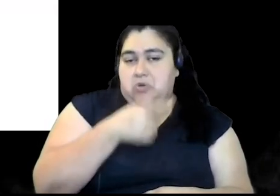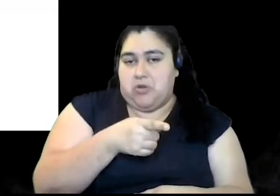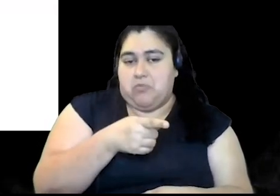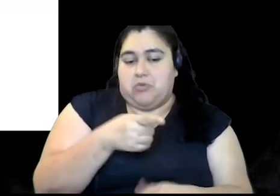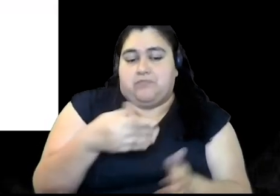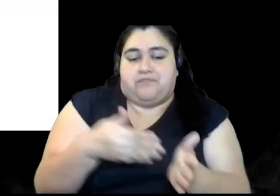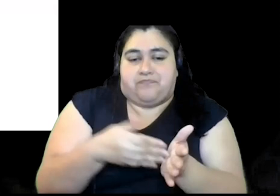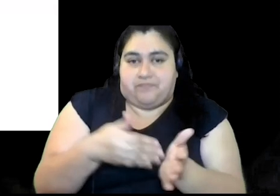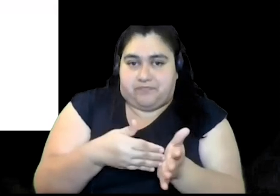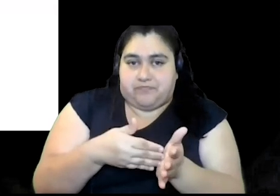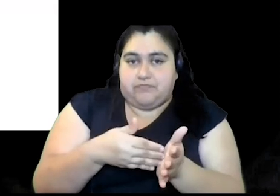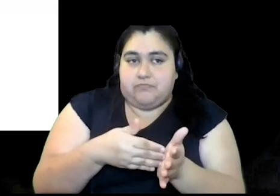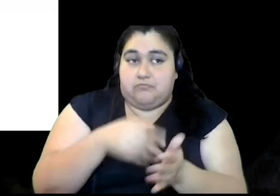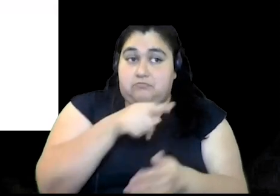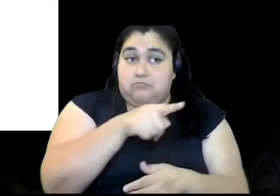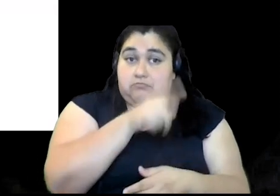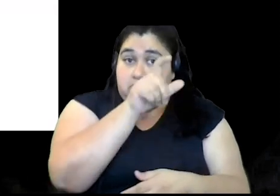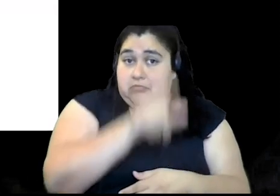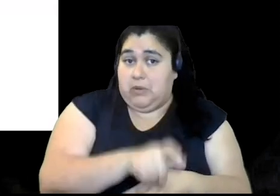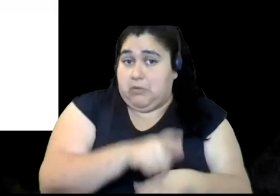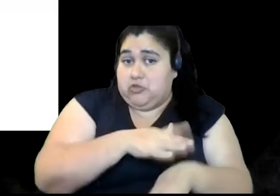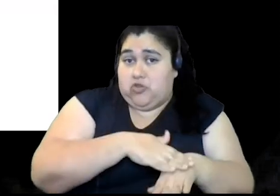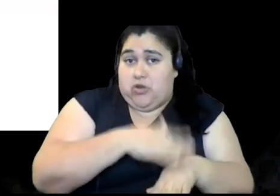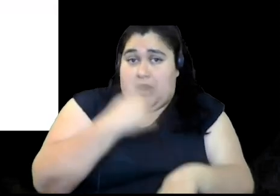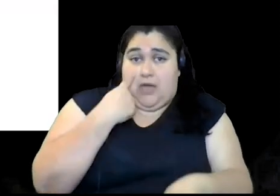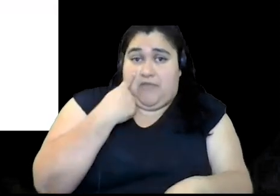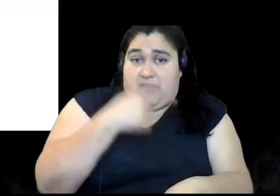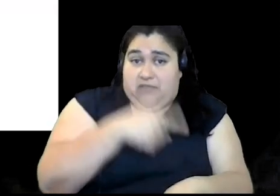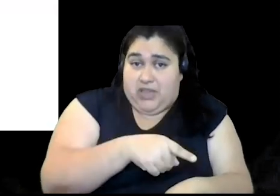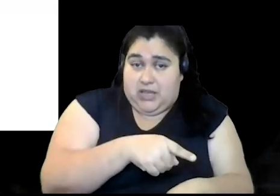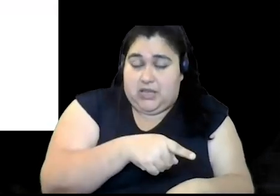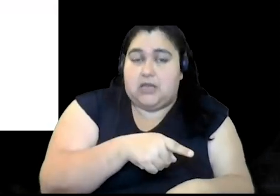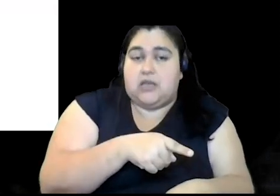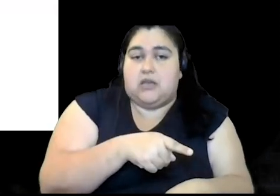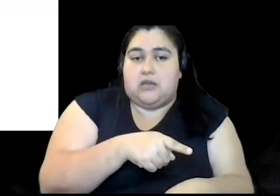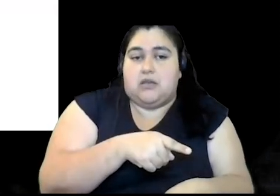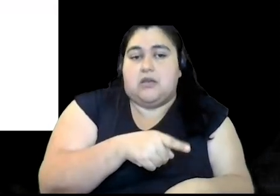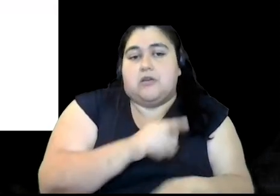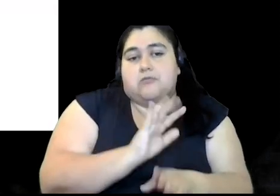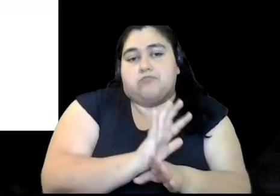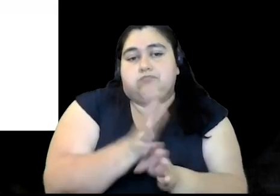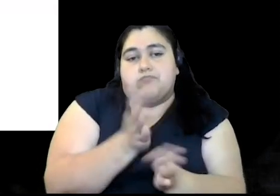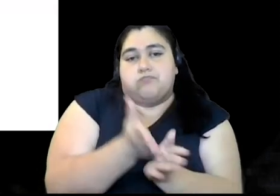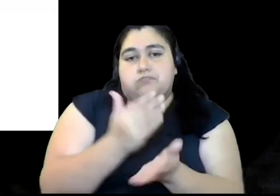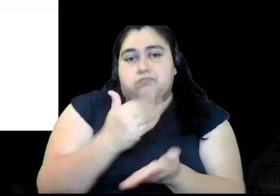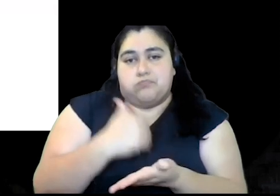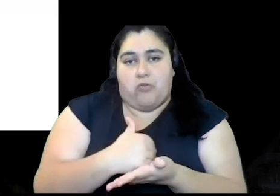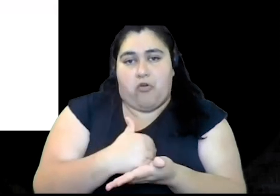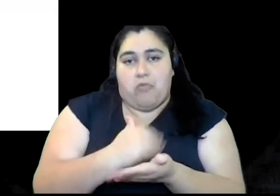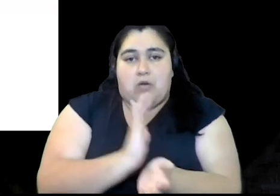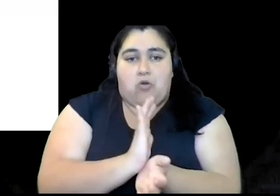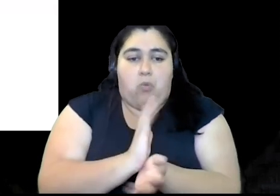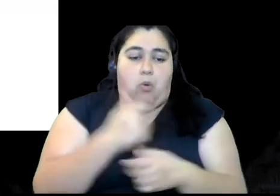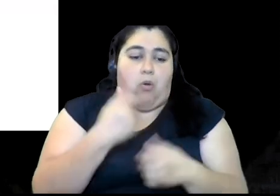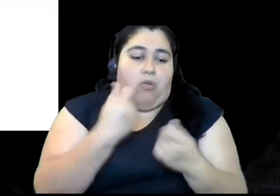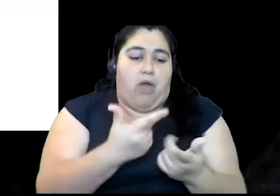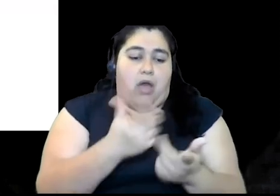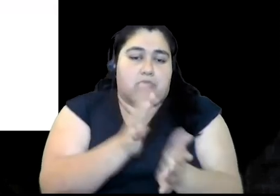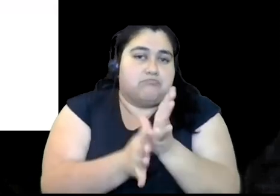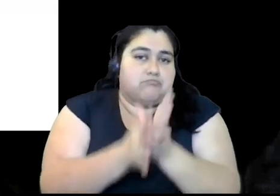la disponibilidad del cónyuge supérstite, sería una cesión a título gratuito,